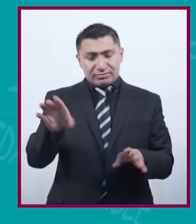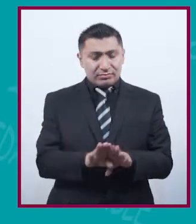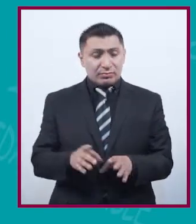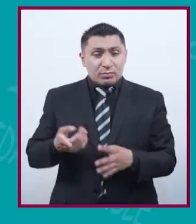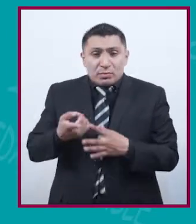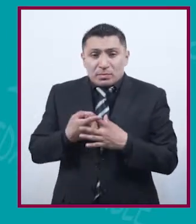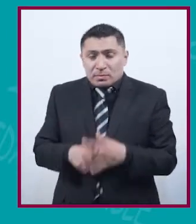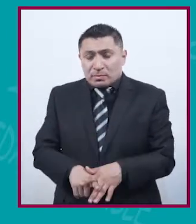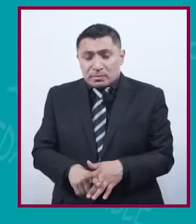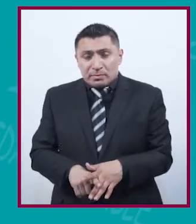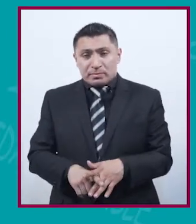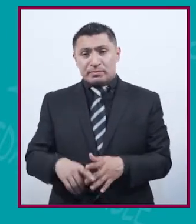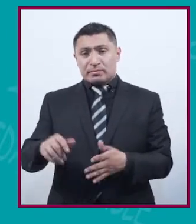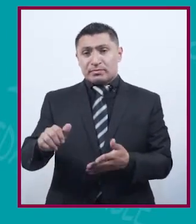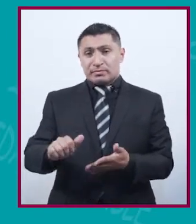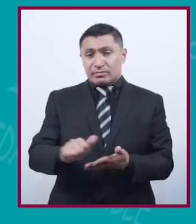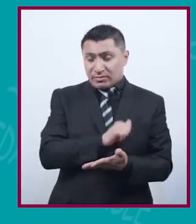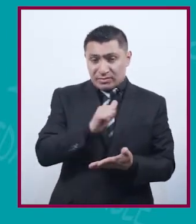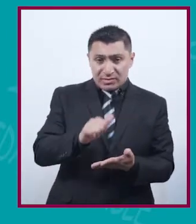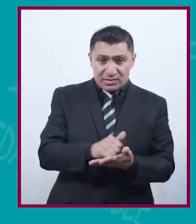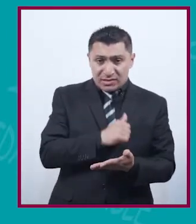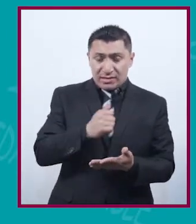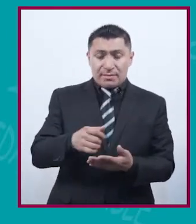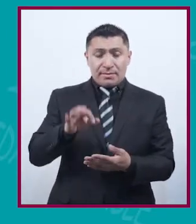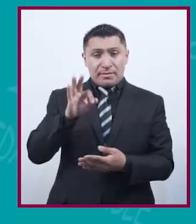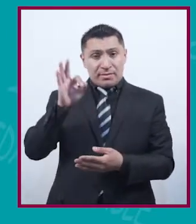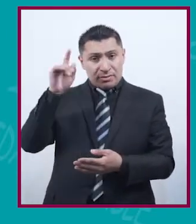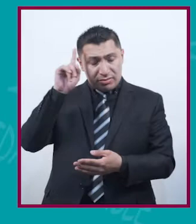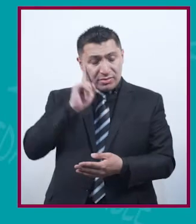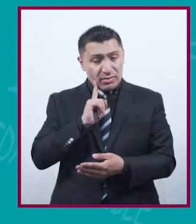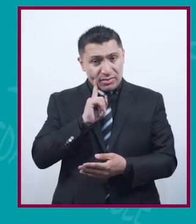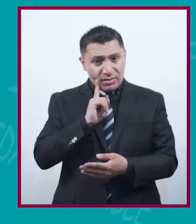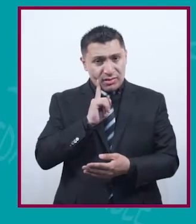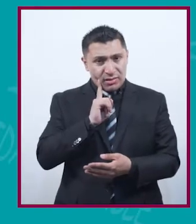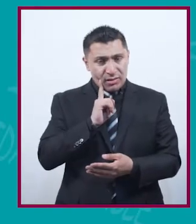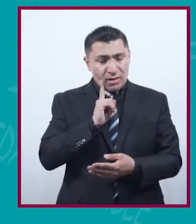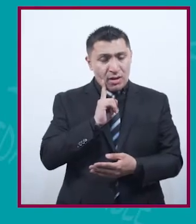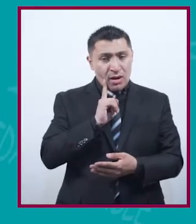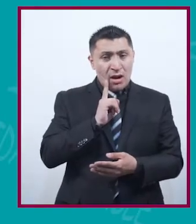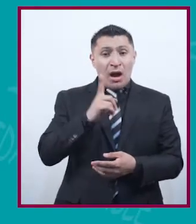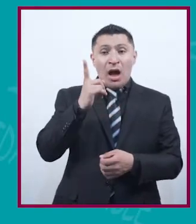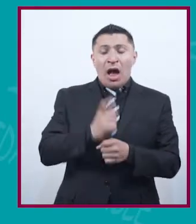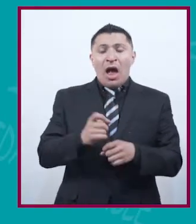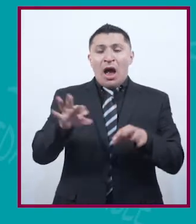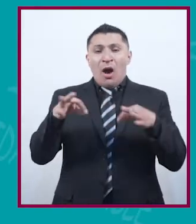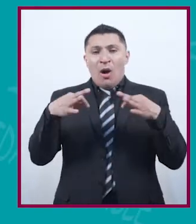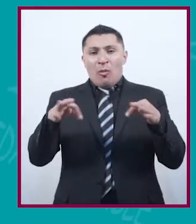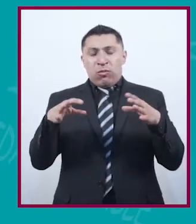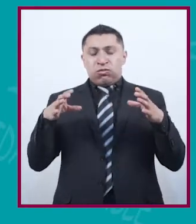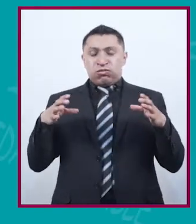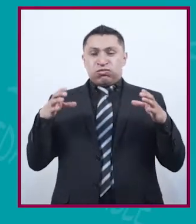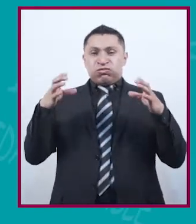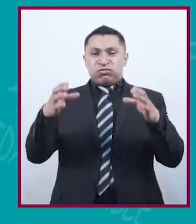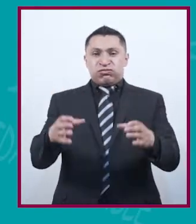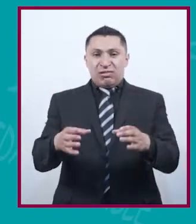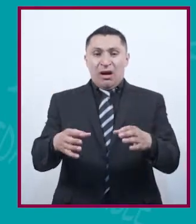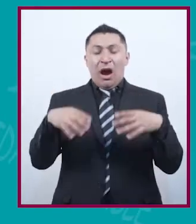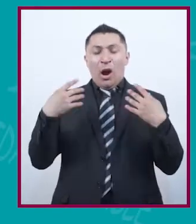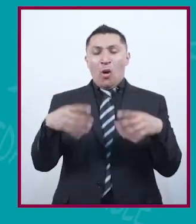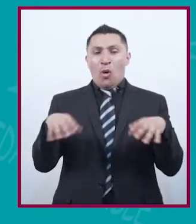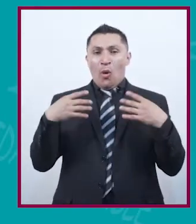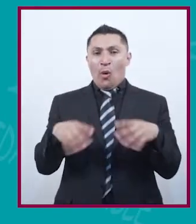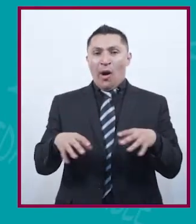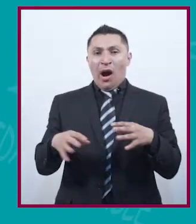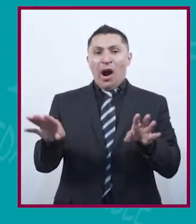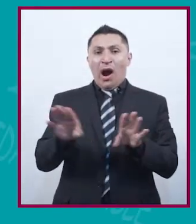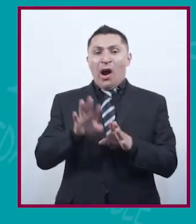surge una agenda feminista. Es el primer documento colectivo que